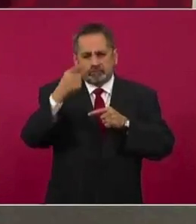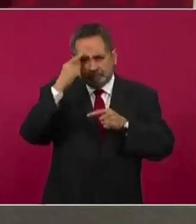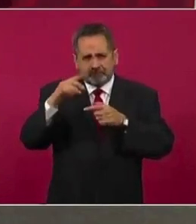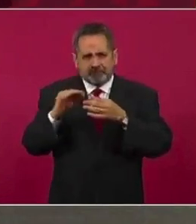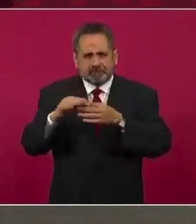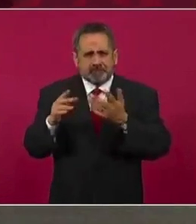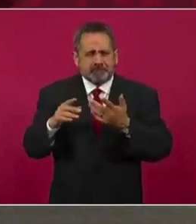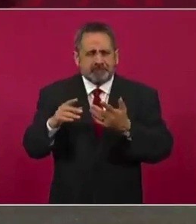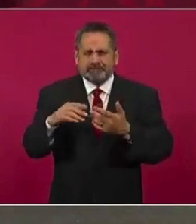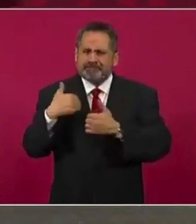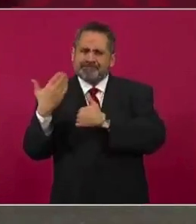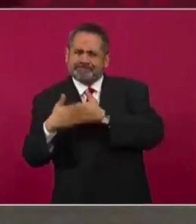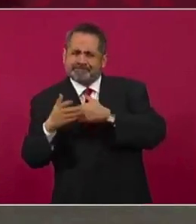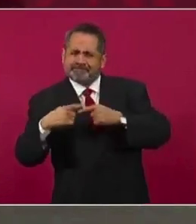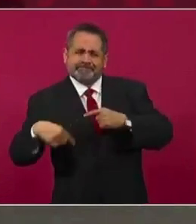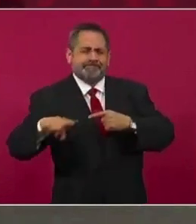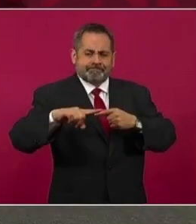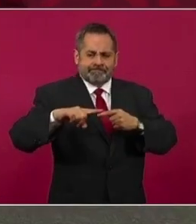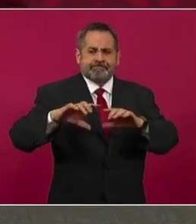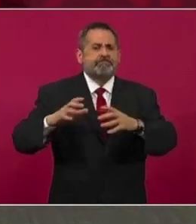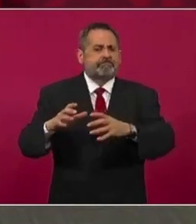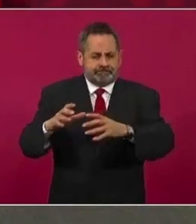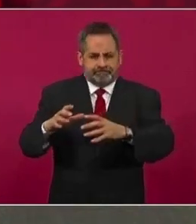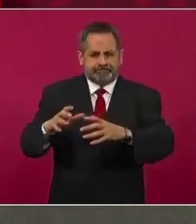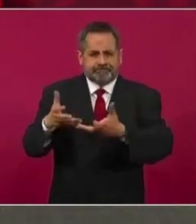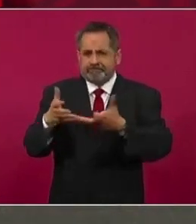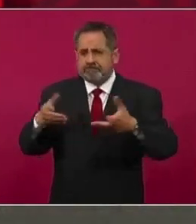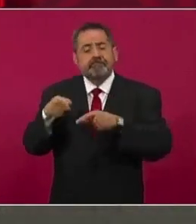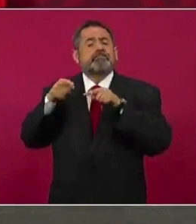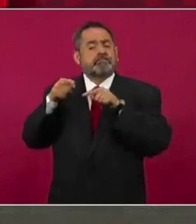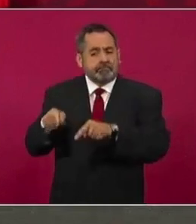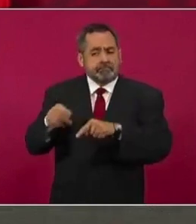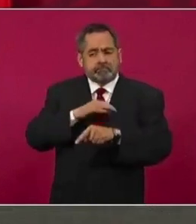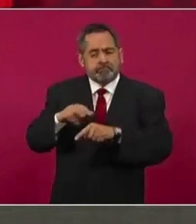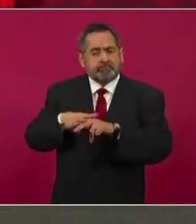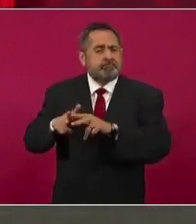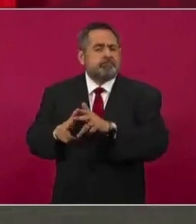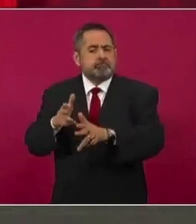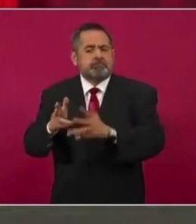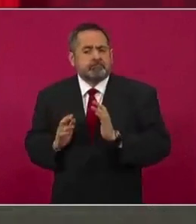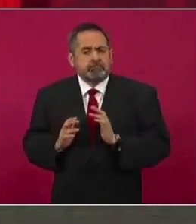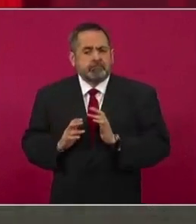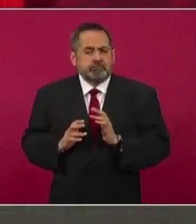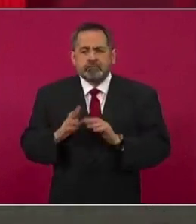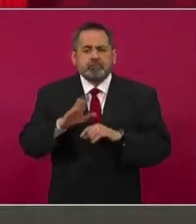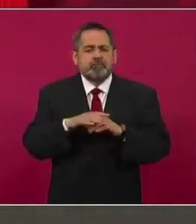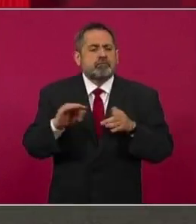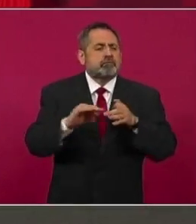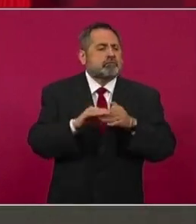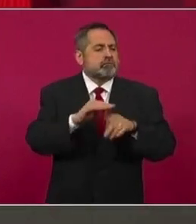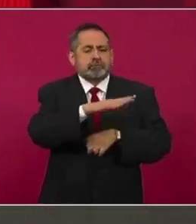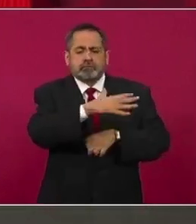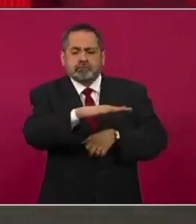los espaldares de sus terrenos, o sea, no es a la orilla de la playa, sino